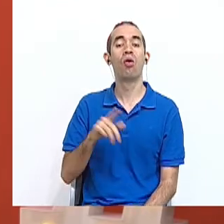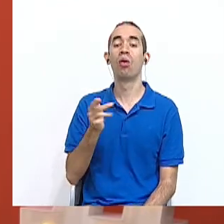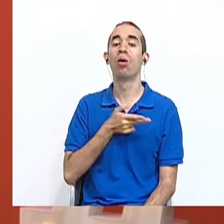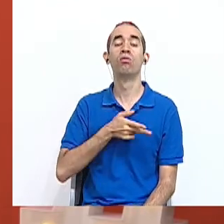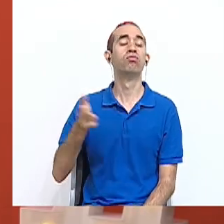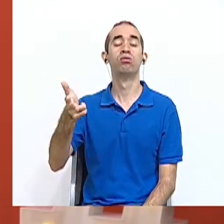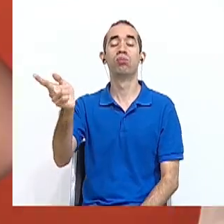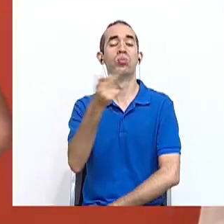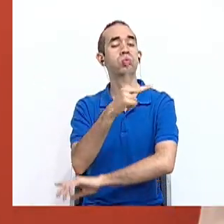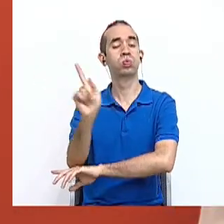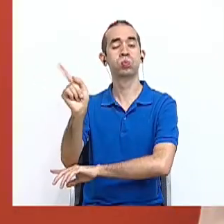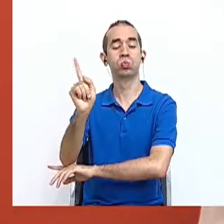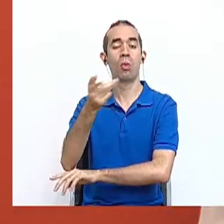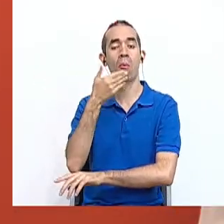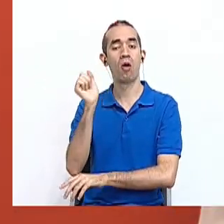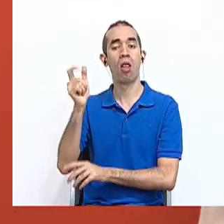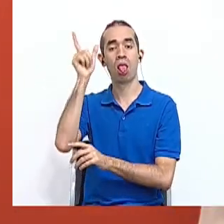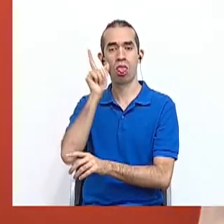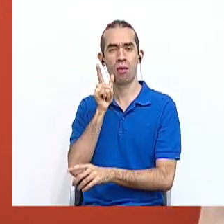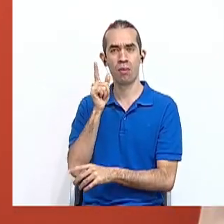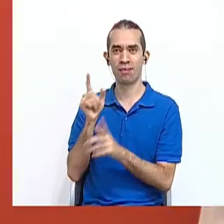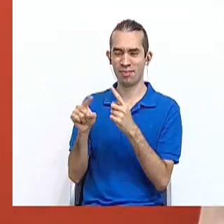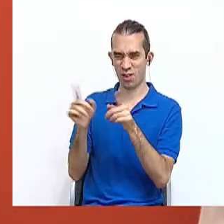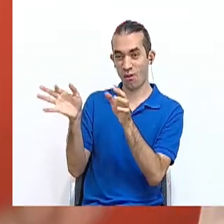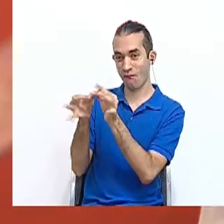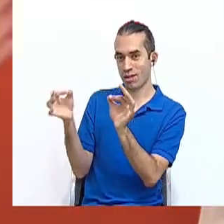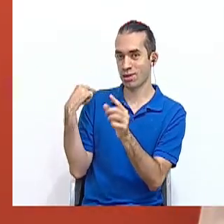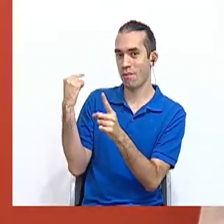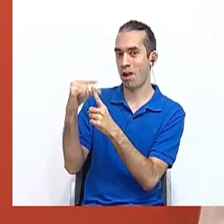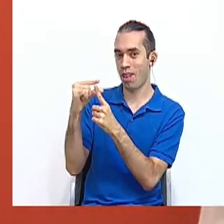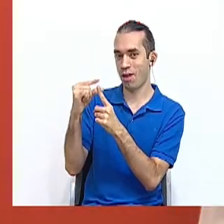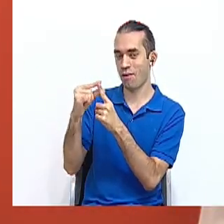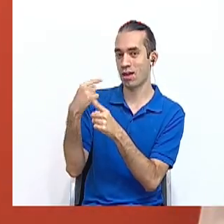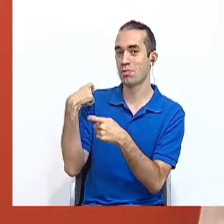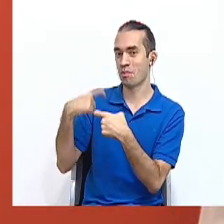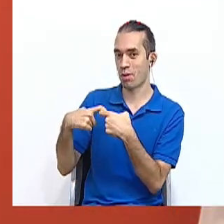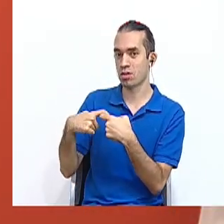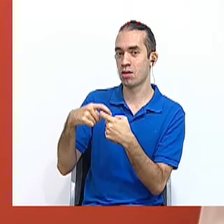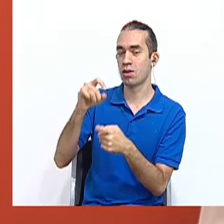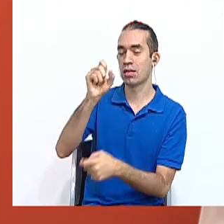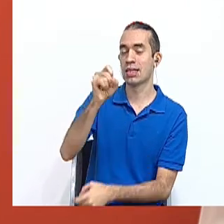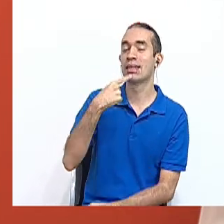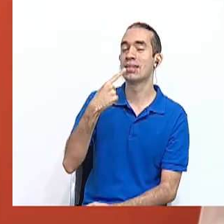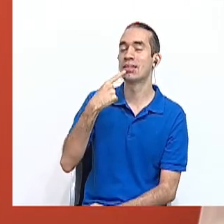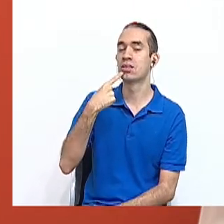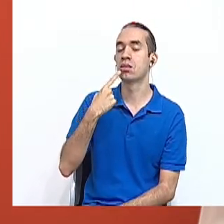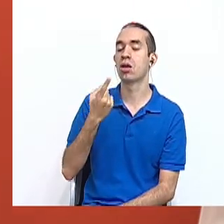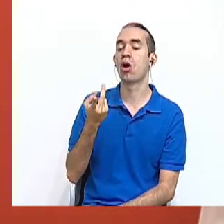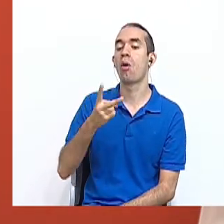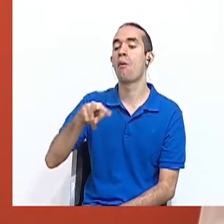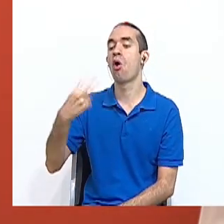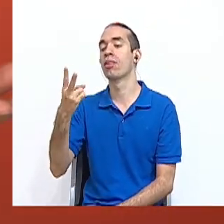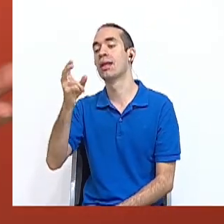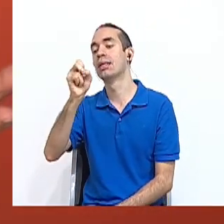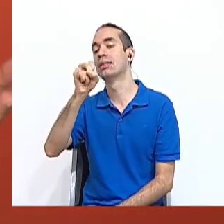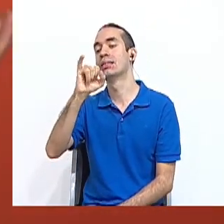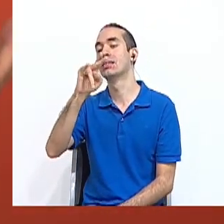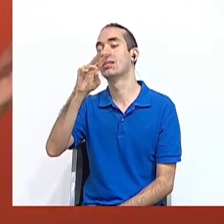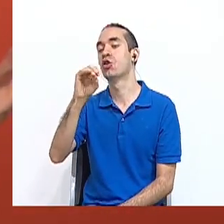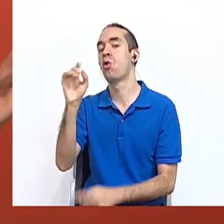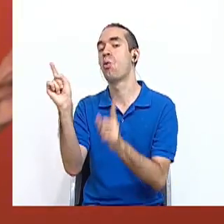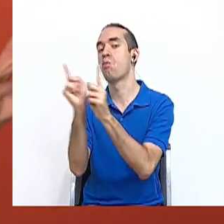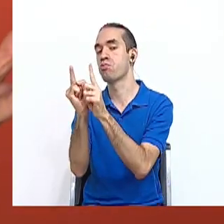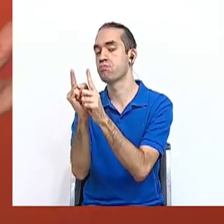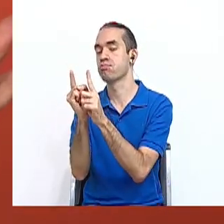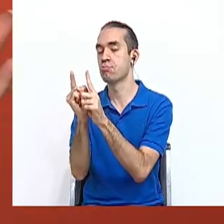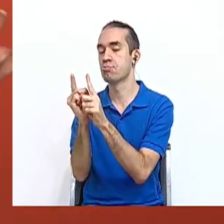a Limón. Como ven, en este caso está pegado y se utiliza para contraponer dos conceptos. También